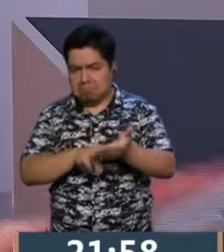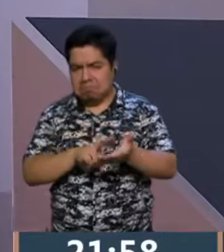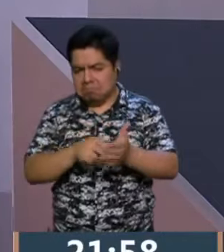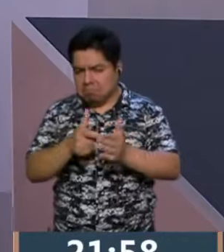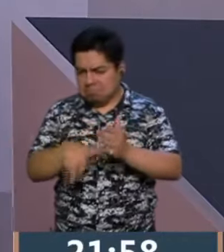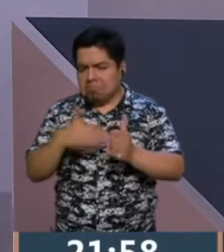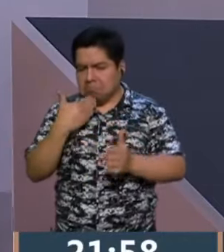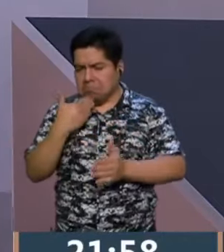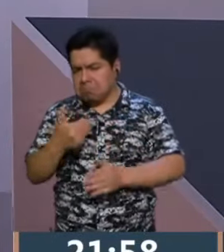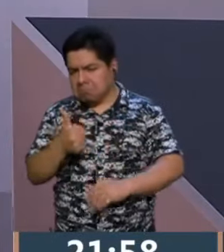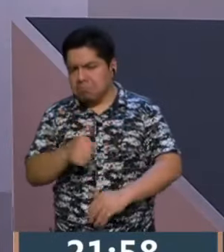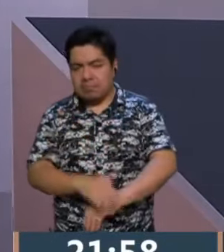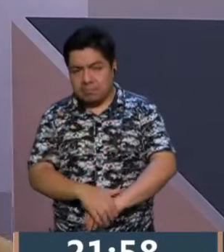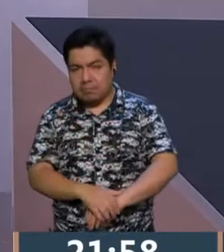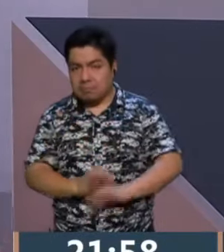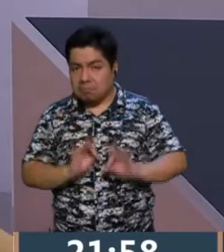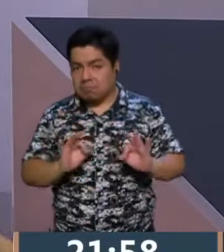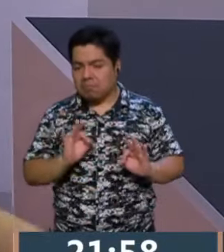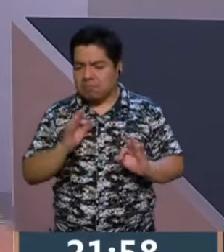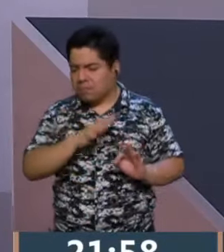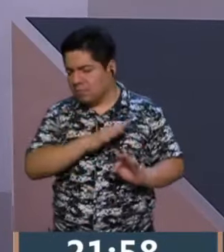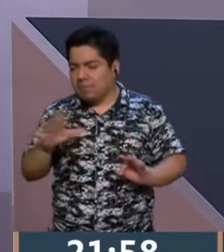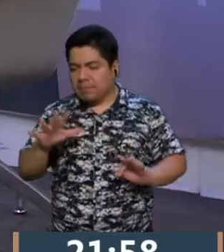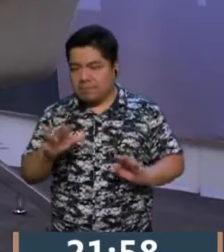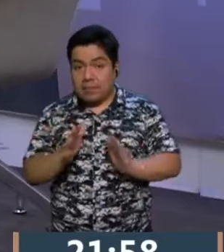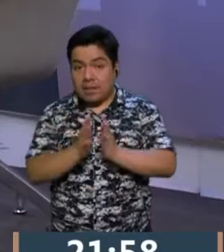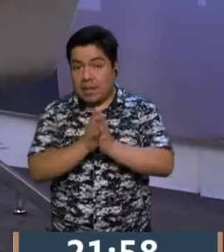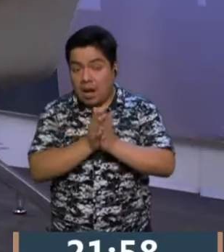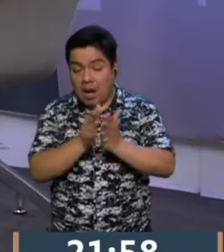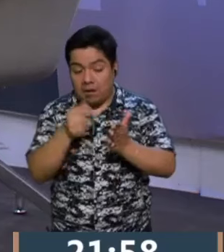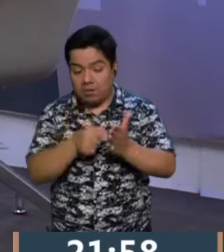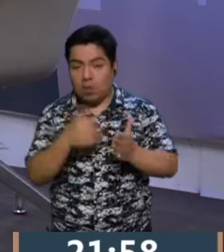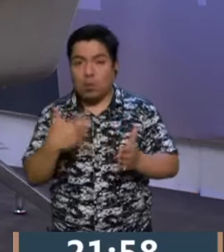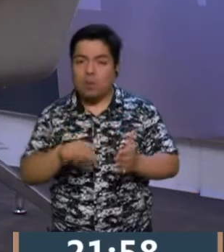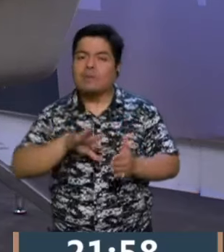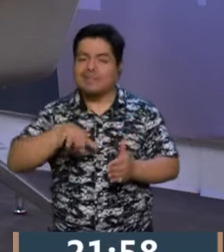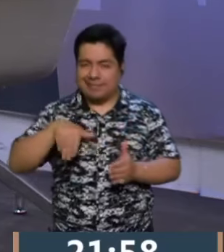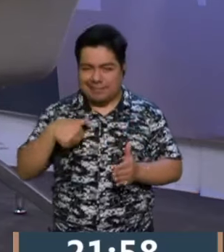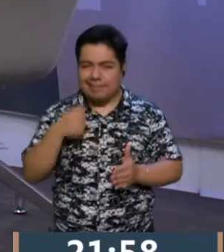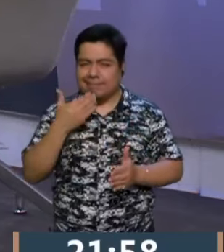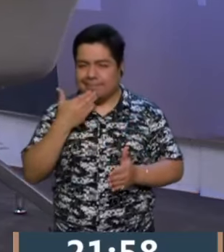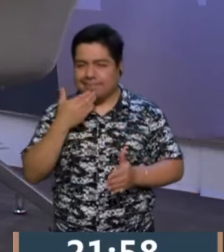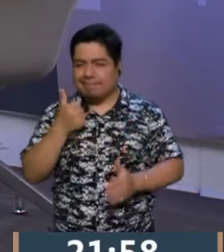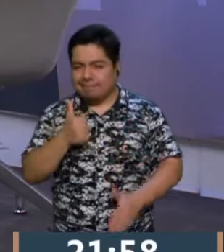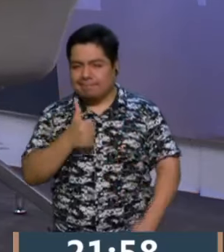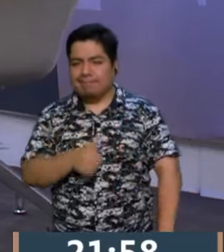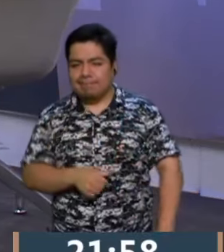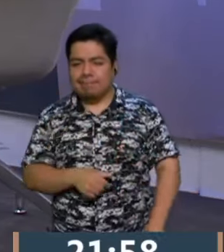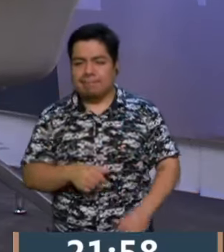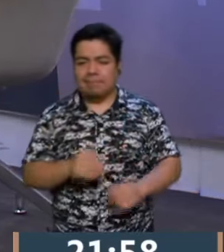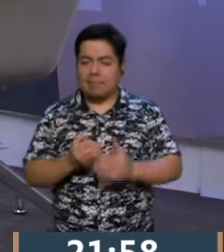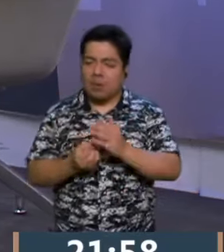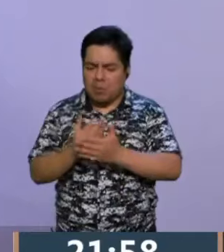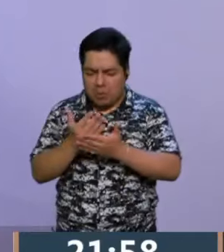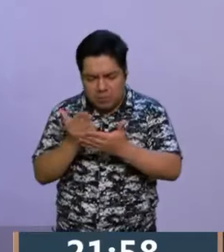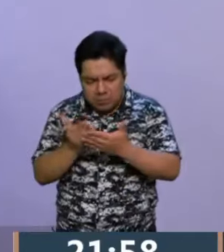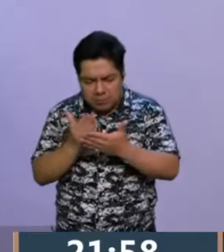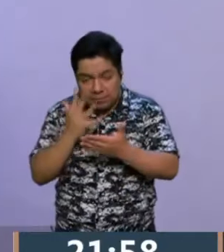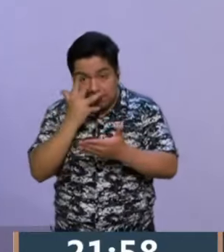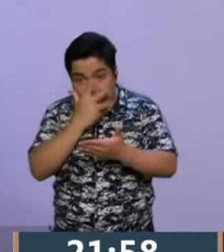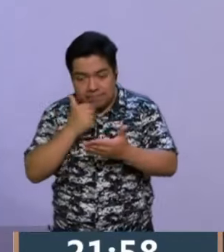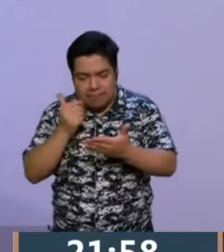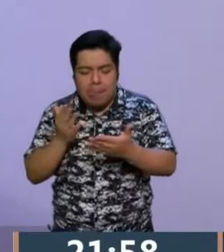y bueno, es una verdadera maravilla y es un libro, pues, de colección propiamente. Es de colección, ¿no? Es una edición muy bonita y yo